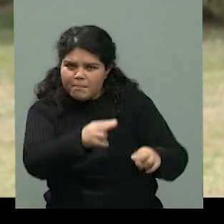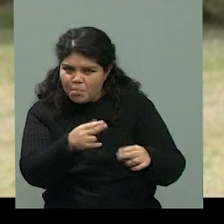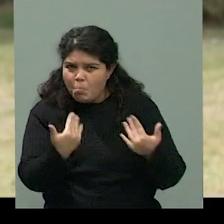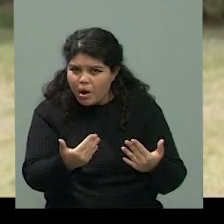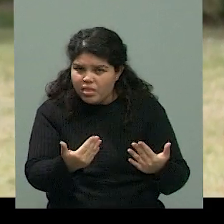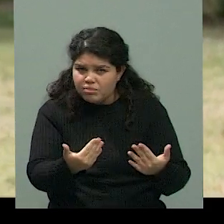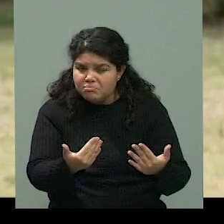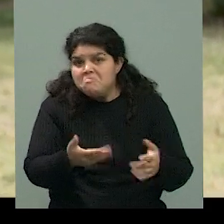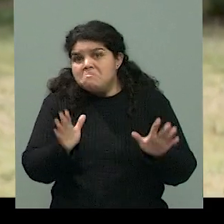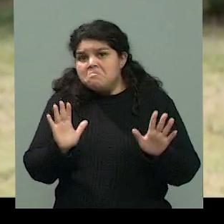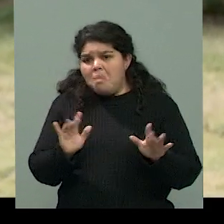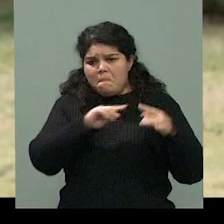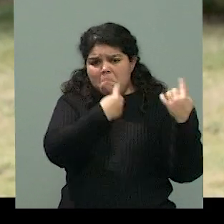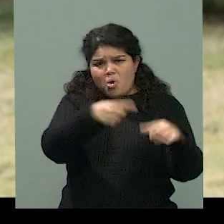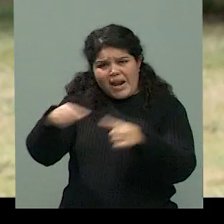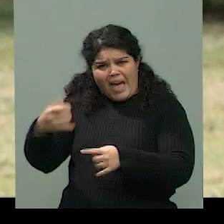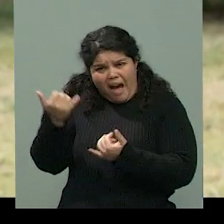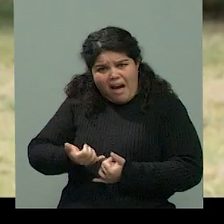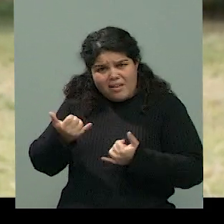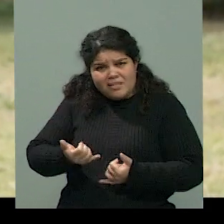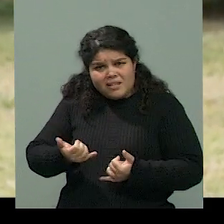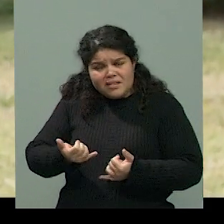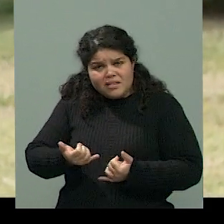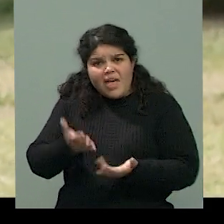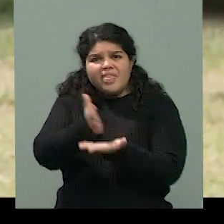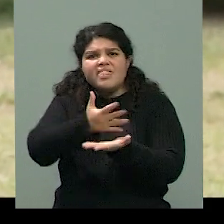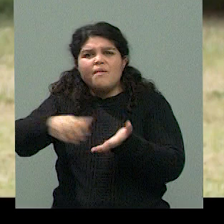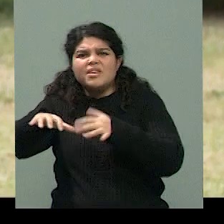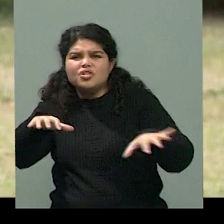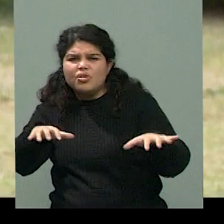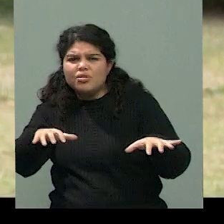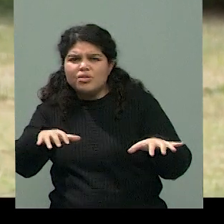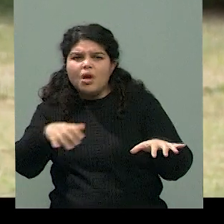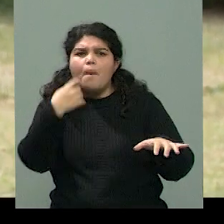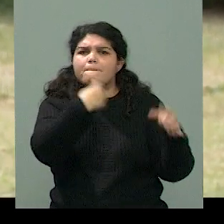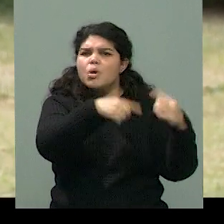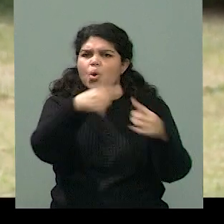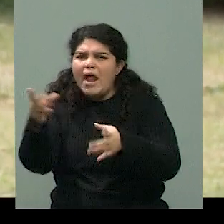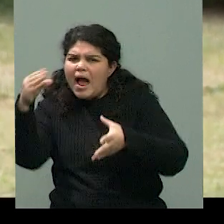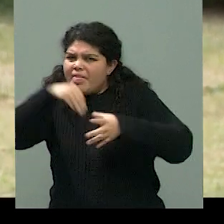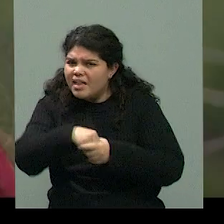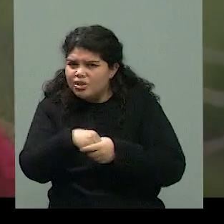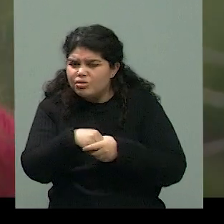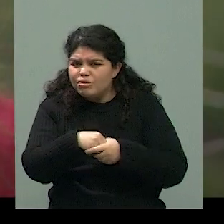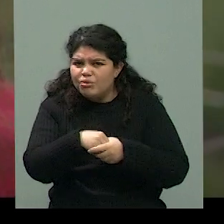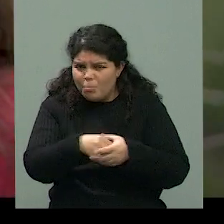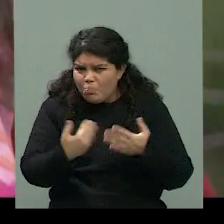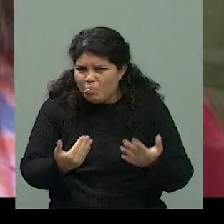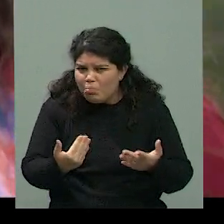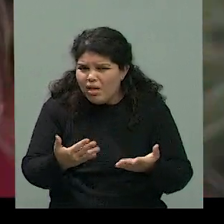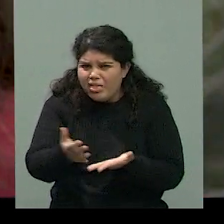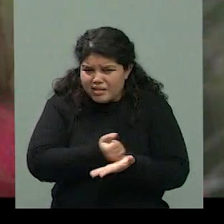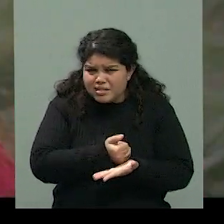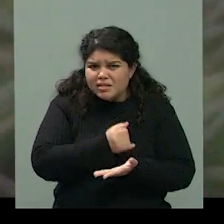Existe la pluralidad, digo, estamos hablando de una grieta, pero el tema de la pluralidad habla de una, a ver, como una situación